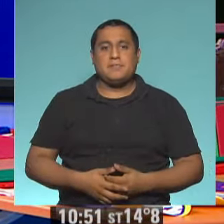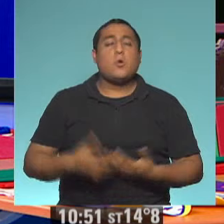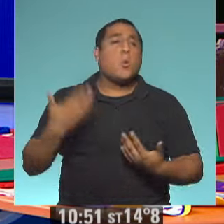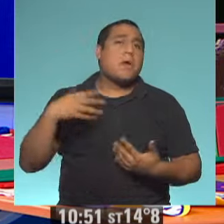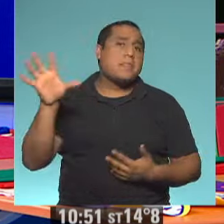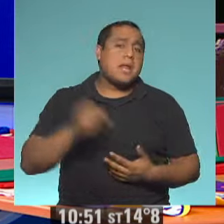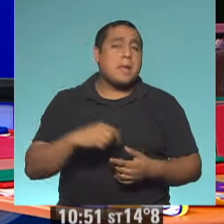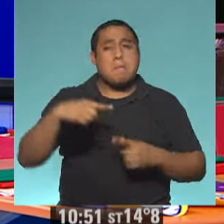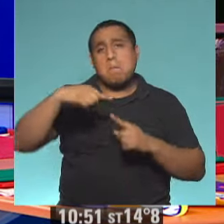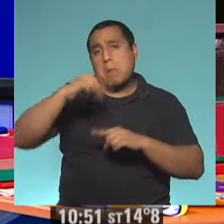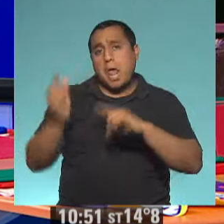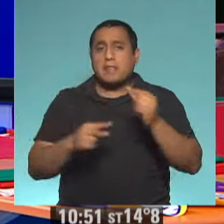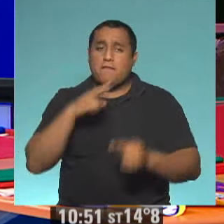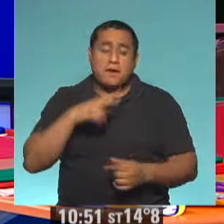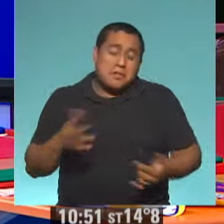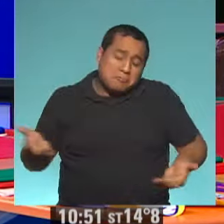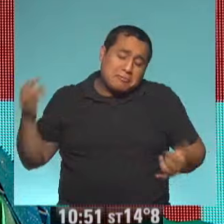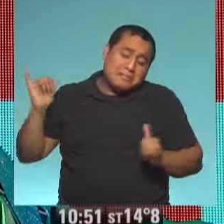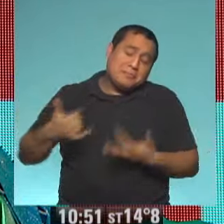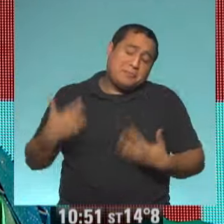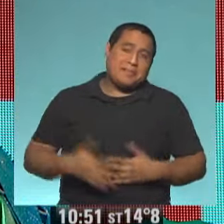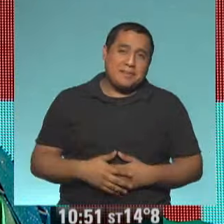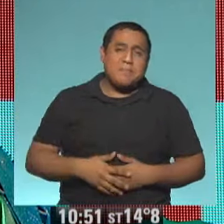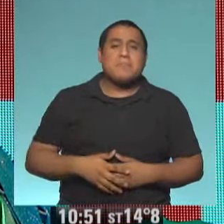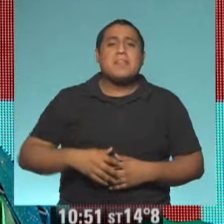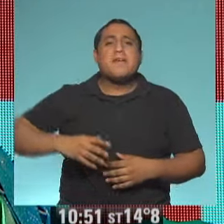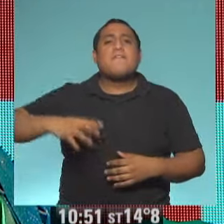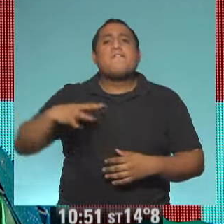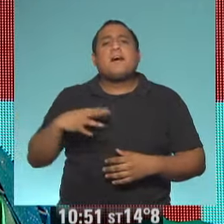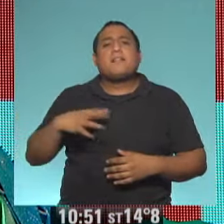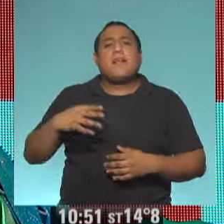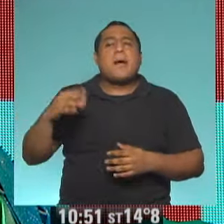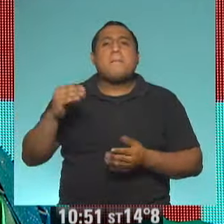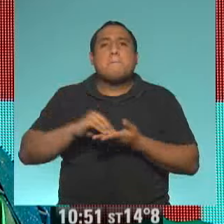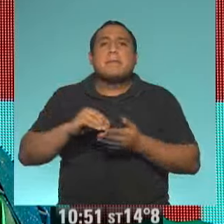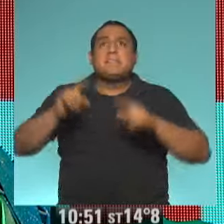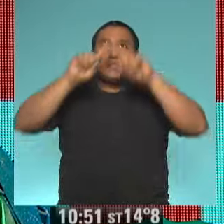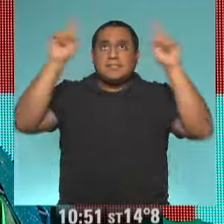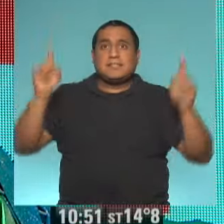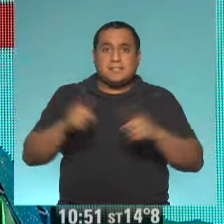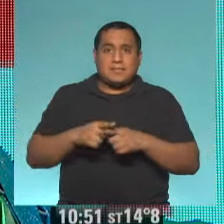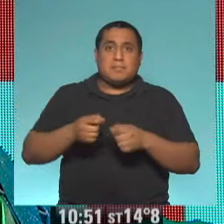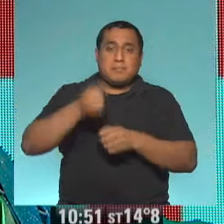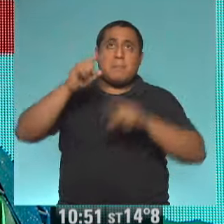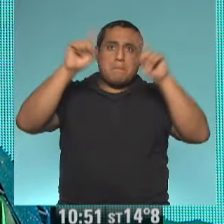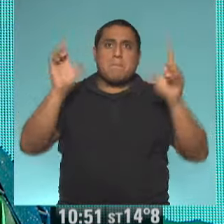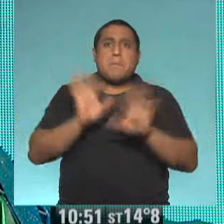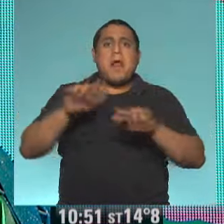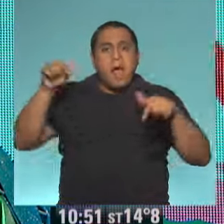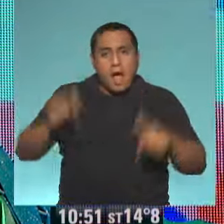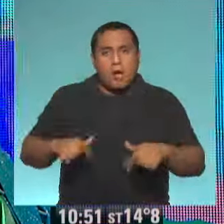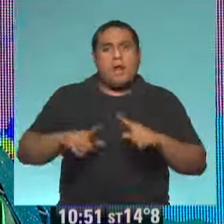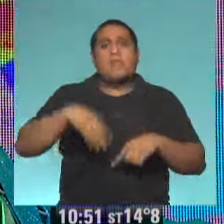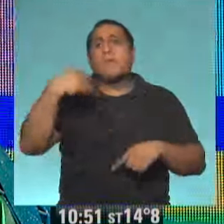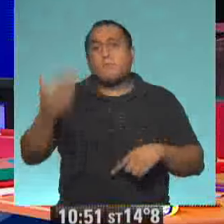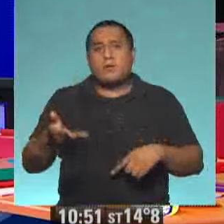plantas. Plantas ¿no? verdes, claro. Y nos queda hacer un estandarte y hacer la canción. Perfecto. El estandarte lo vamos a hacer ahora mismo, así que ya le